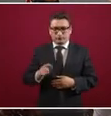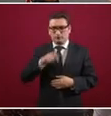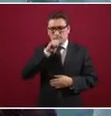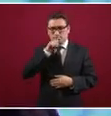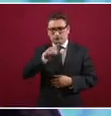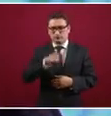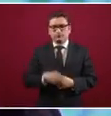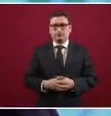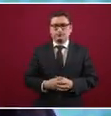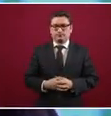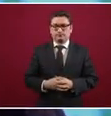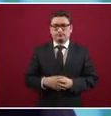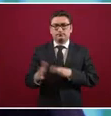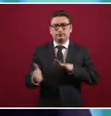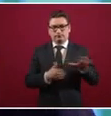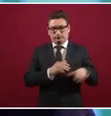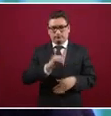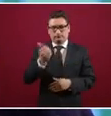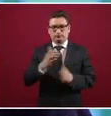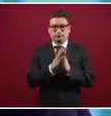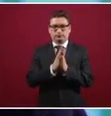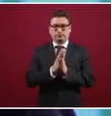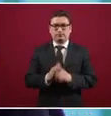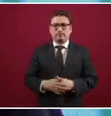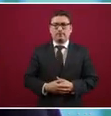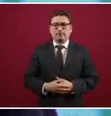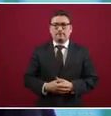la siguiente por favor